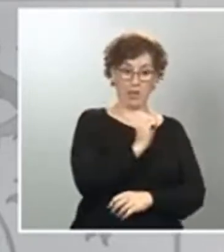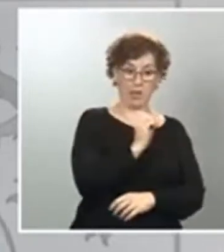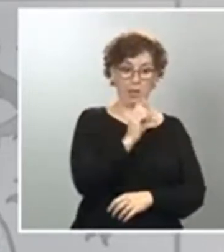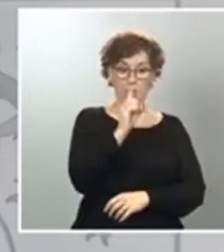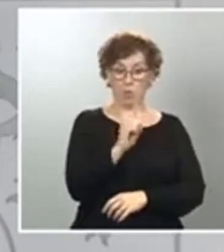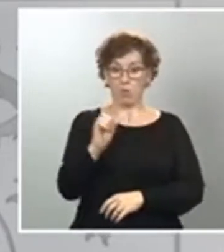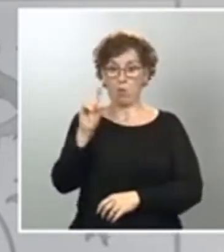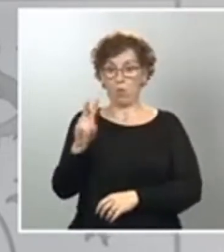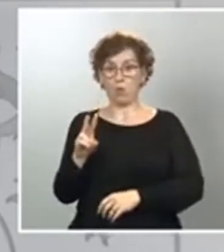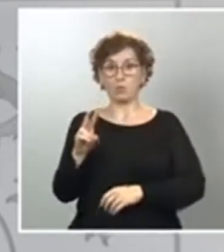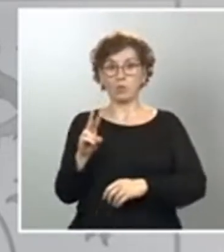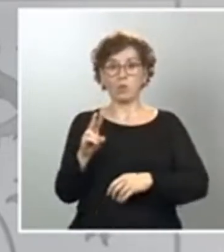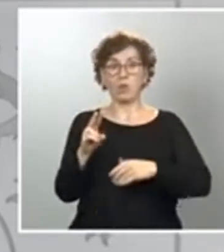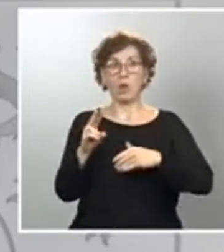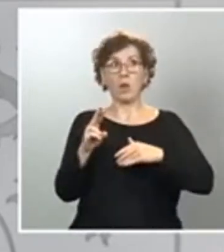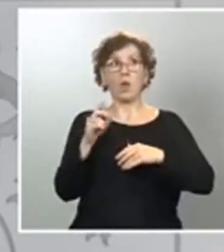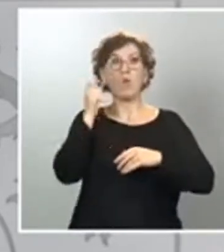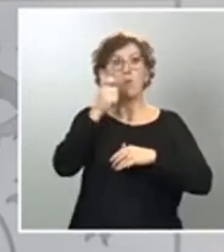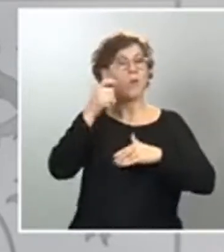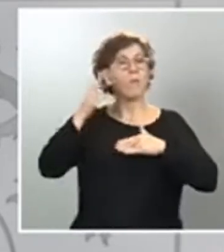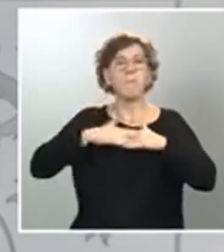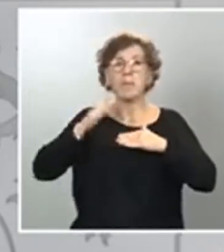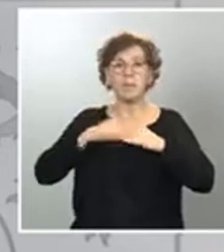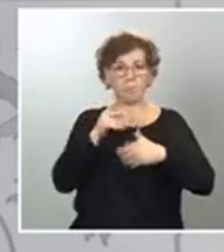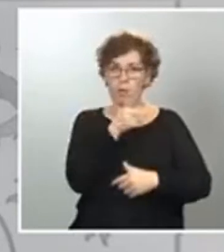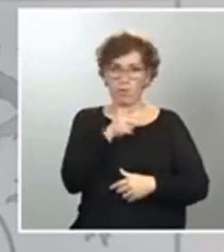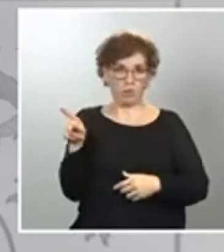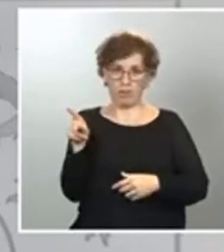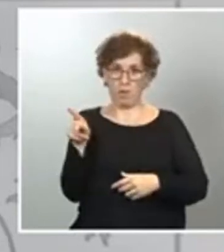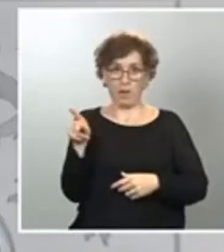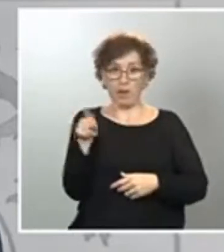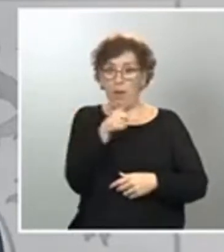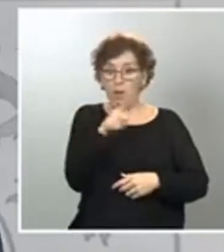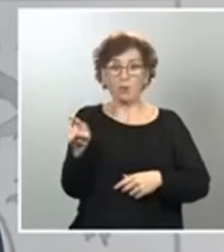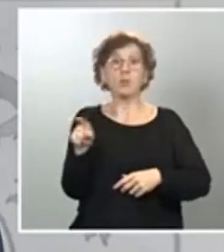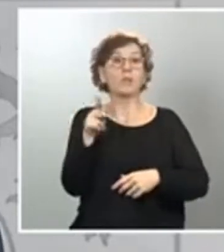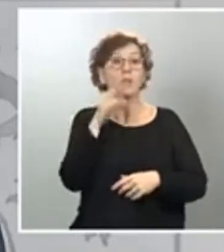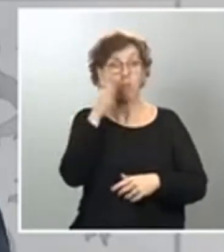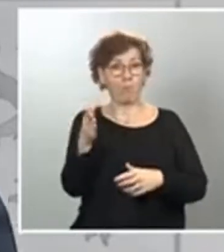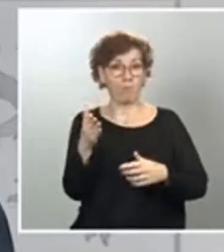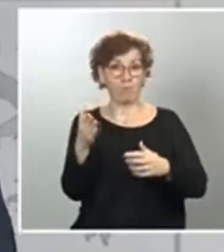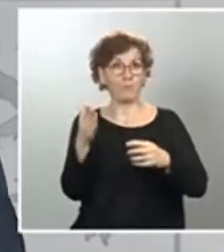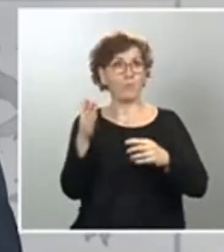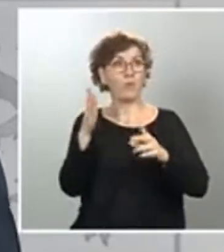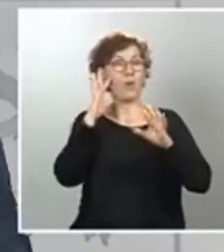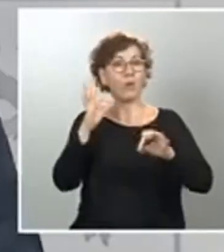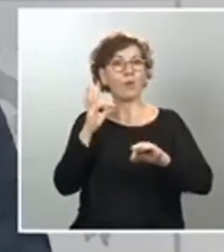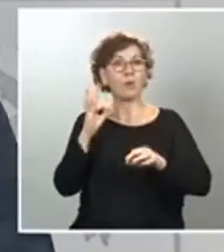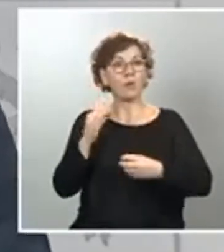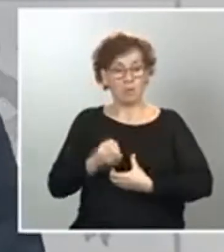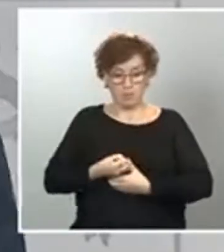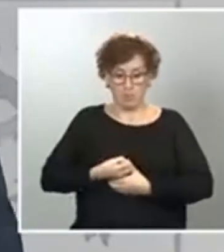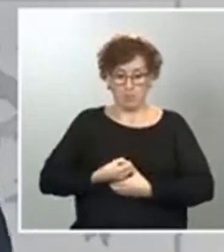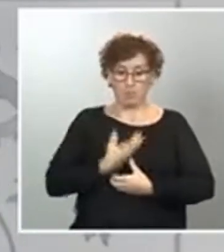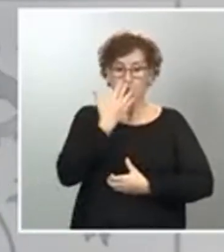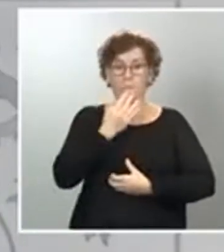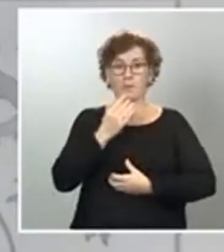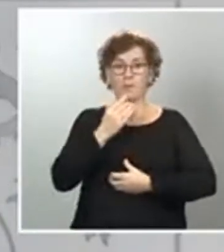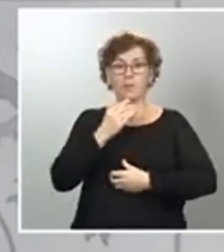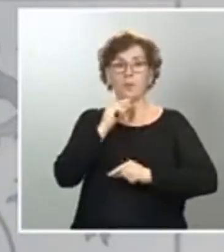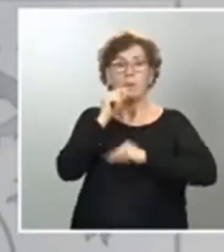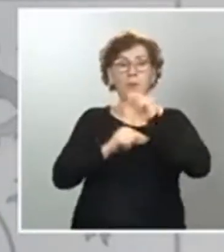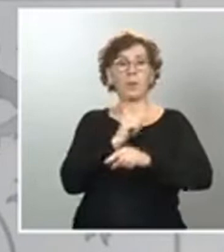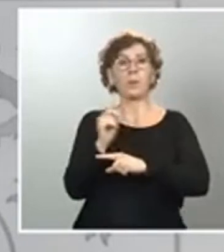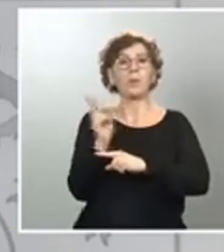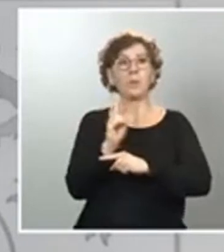semanas. 2 semanas, ¿por qué? Porque es el periodo medio de incubación del virus. ¿Esto qué significa? Pues significa que en el